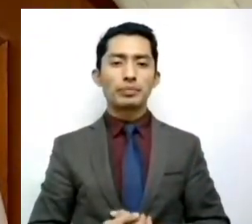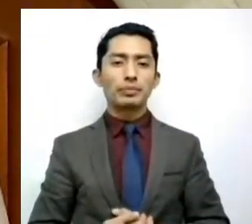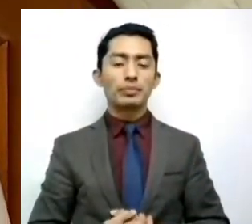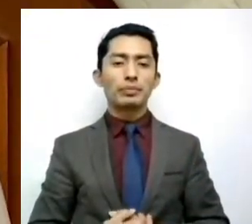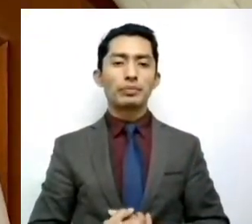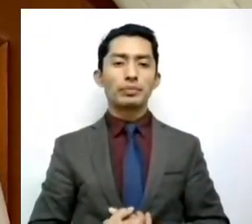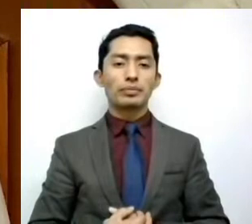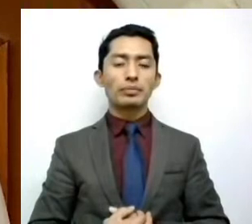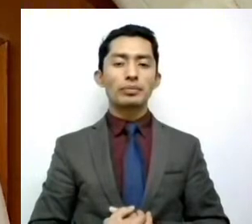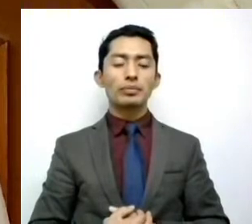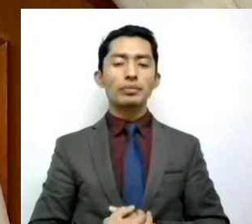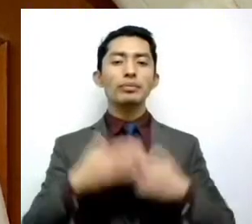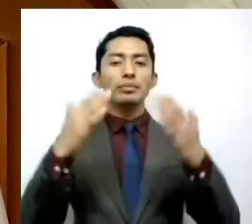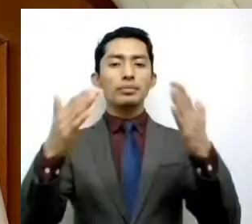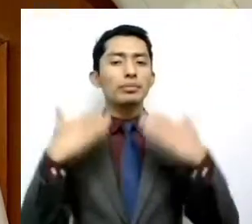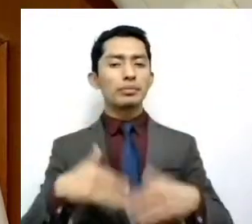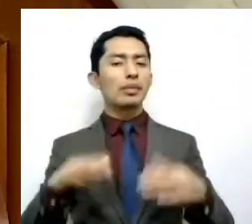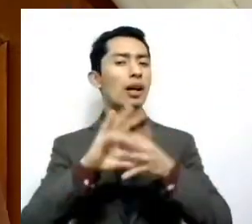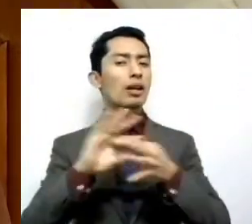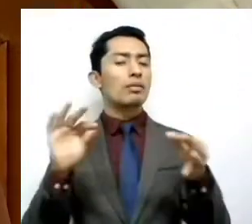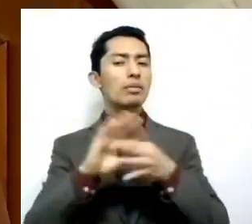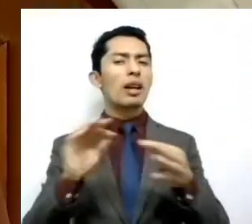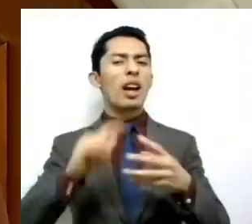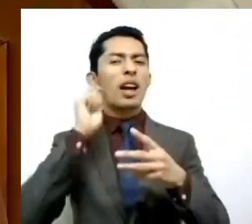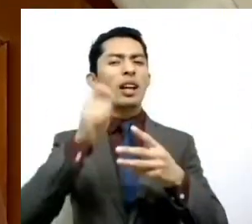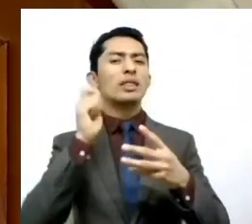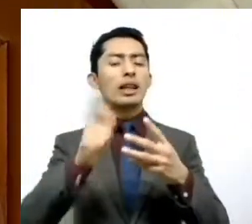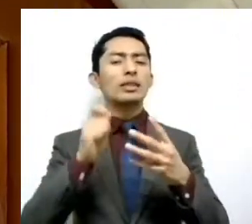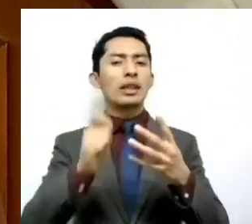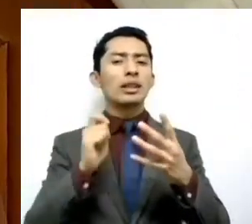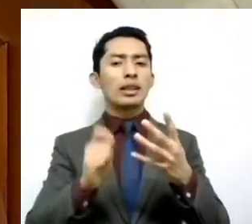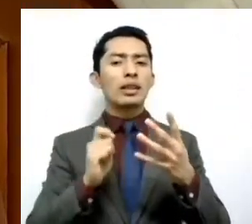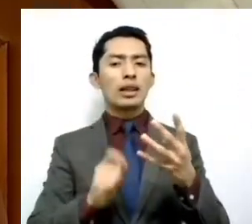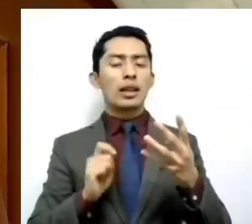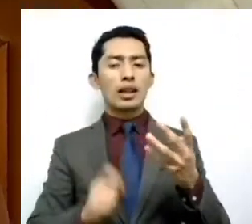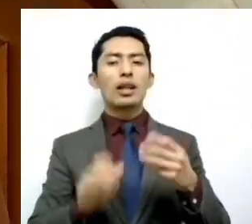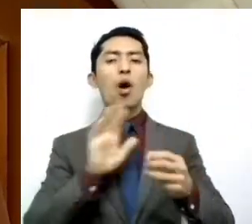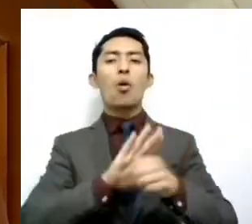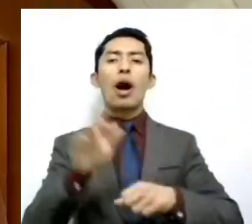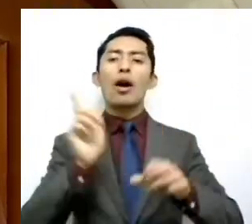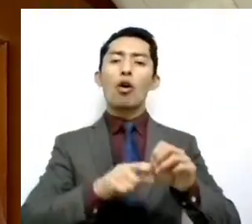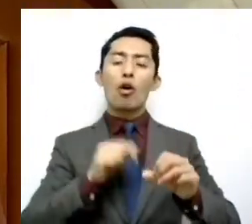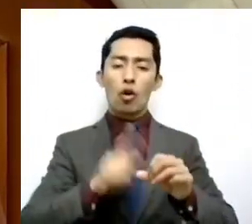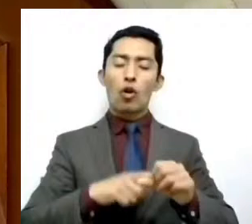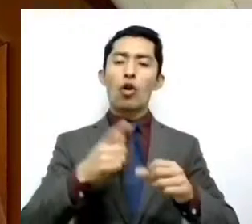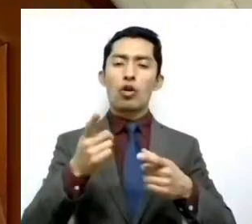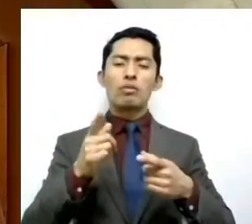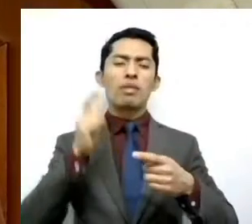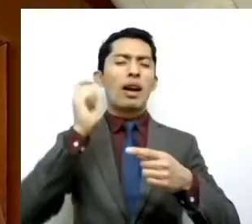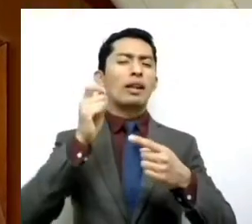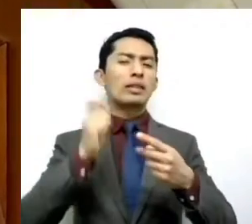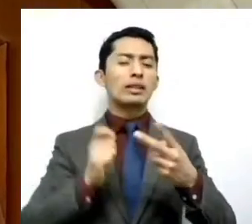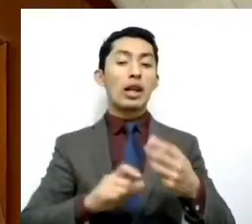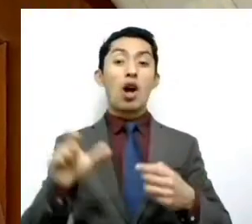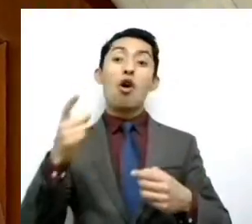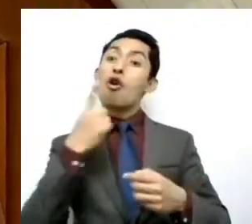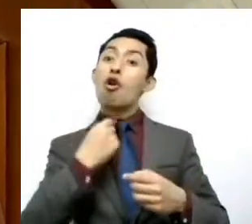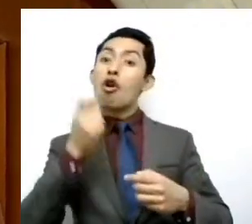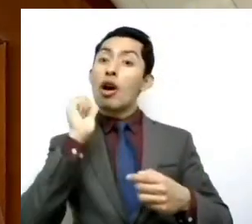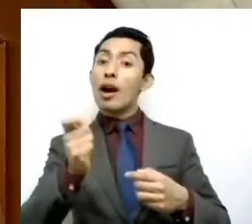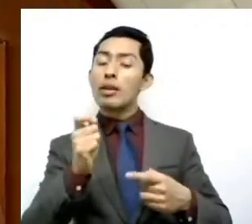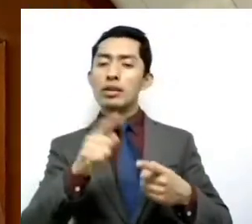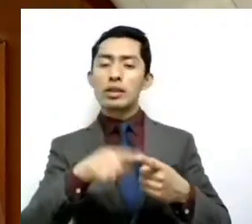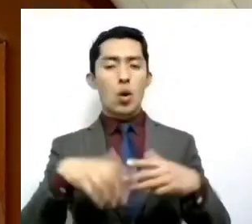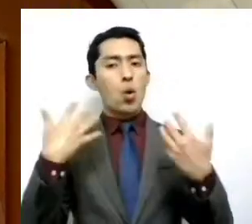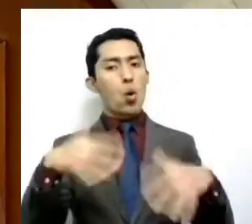A continuación se detalla en qué consiste cada color del semáforo de alerta epidemiológica. Cuando está en rojo se trata de un punto